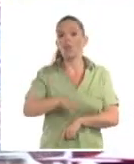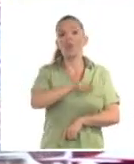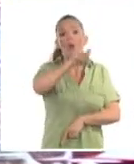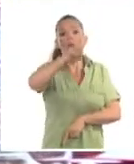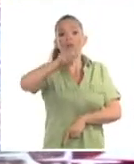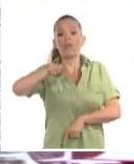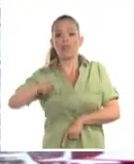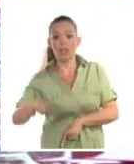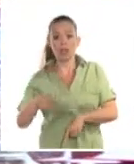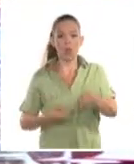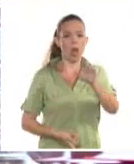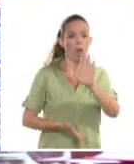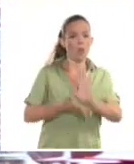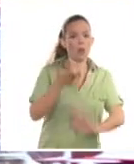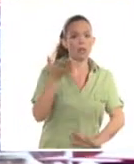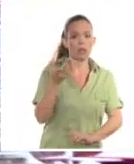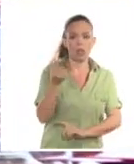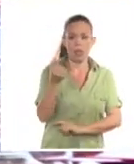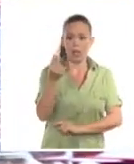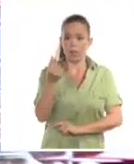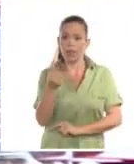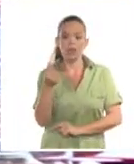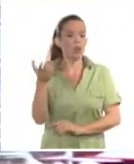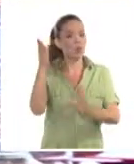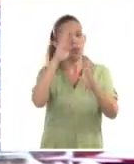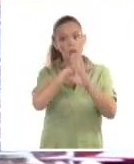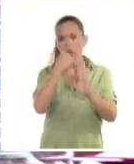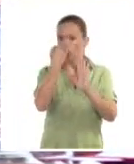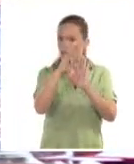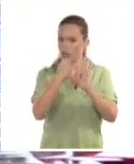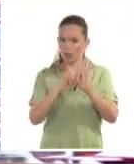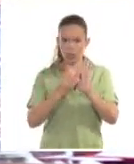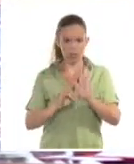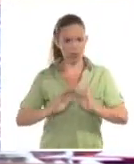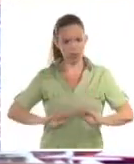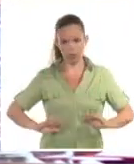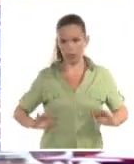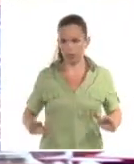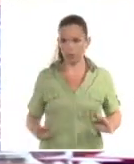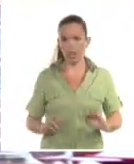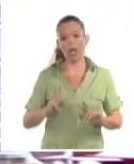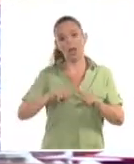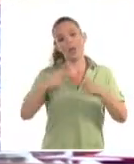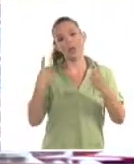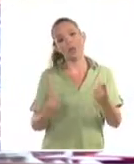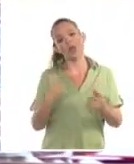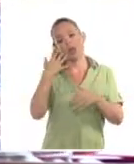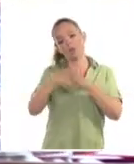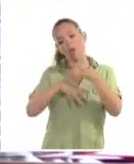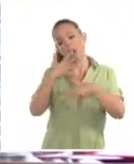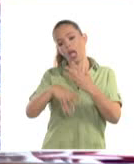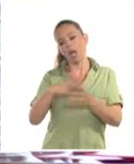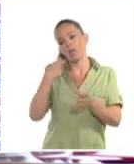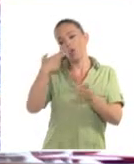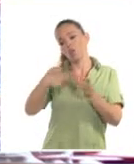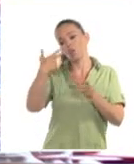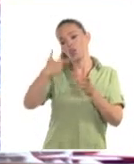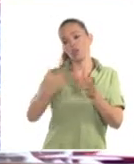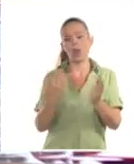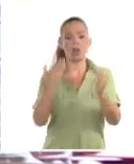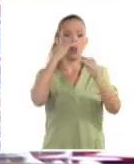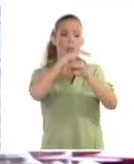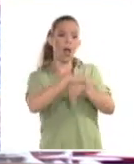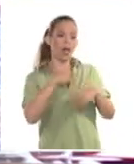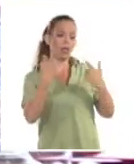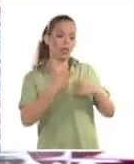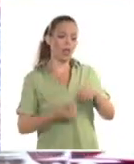esos incrementos de precio que no justifican la situación actual del combustible que es verdad que está escaso que es verdad que